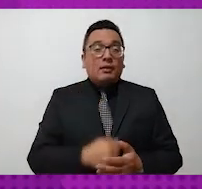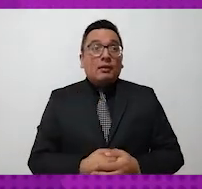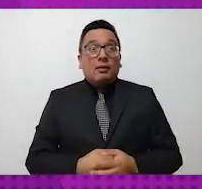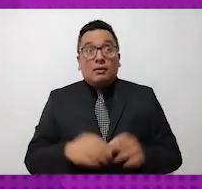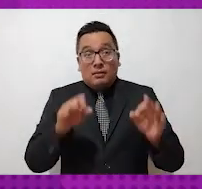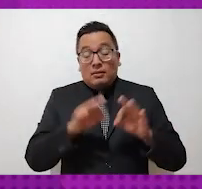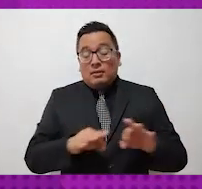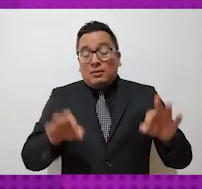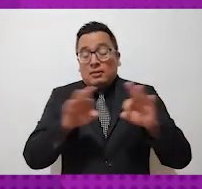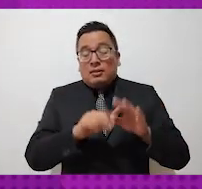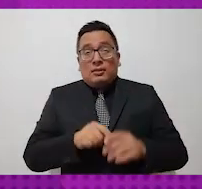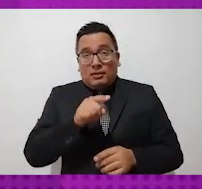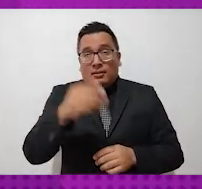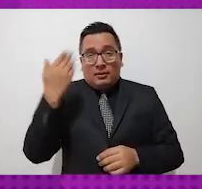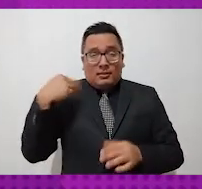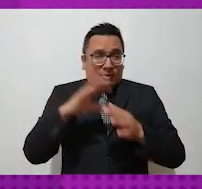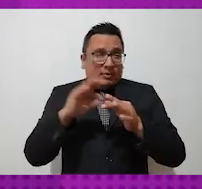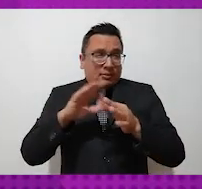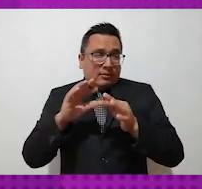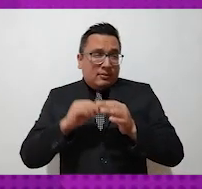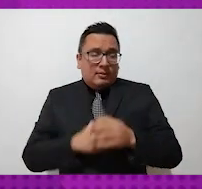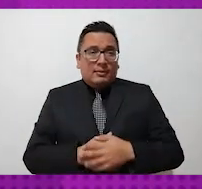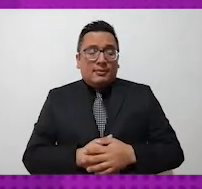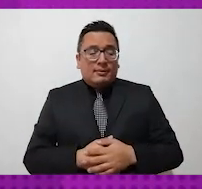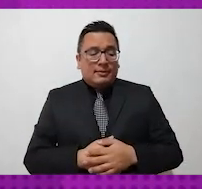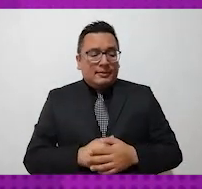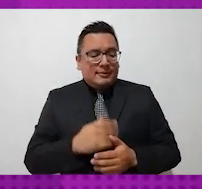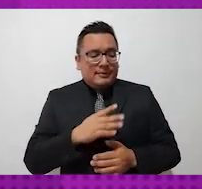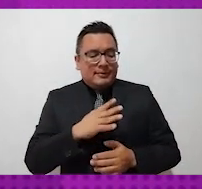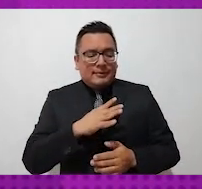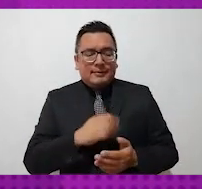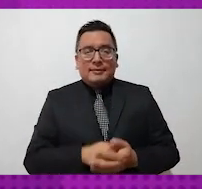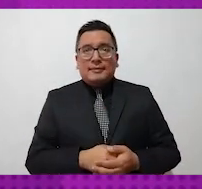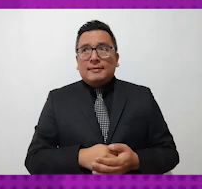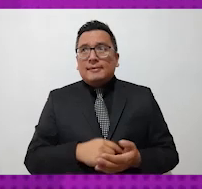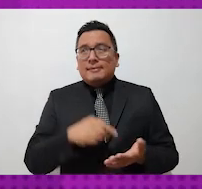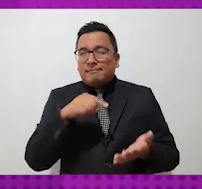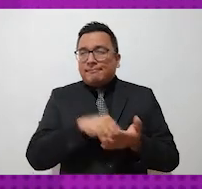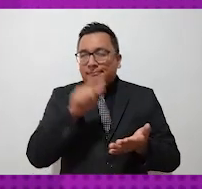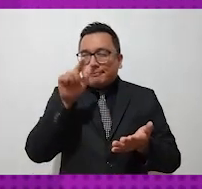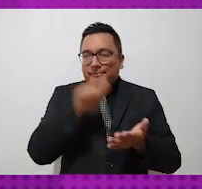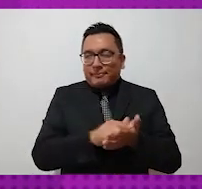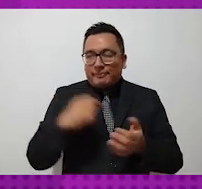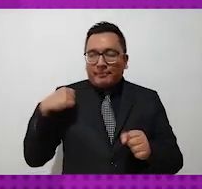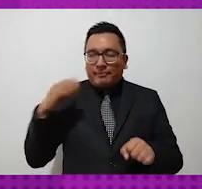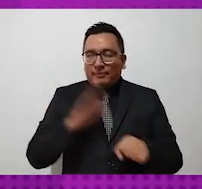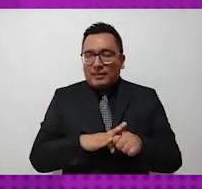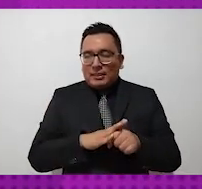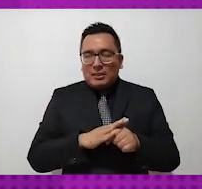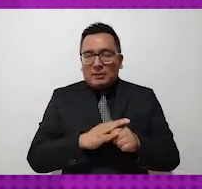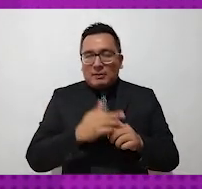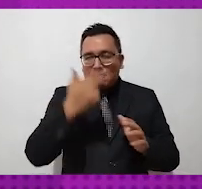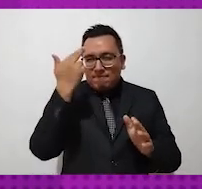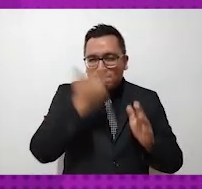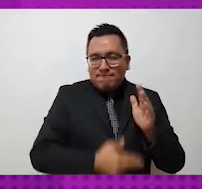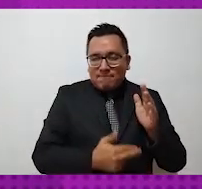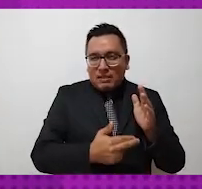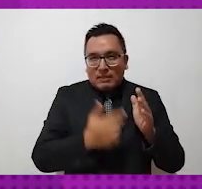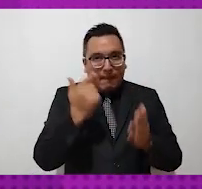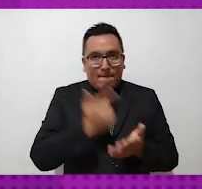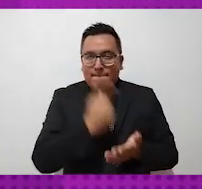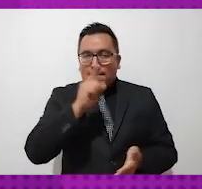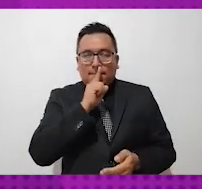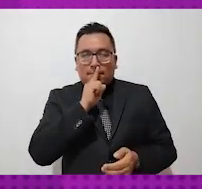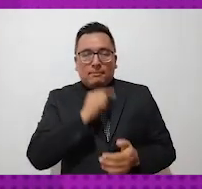importante lo que mencionaste, lo que recalcaste de las faltas administrativas no graves. ¿Por qué? Porque